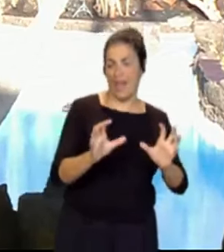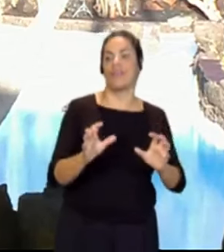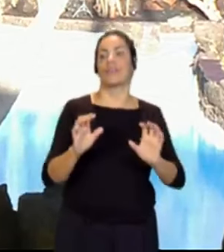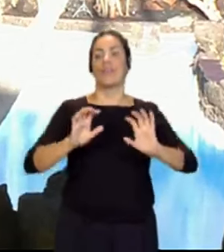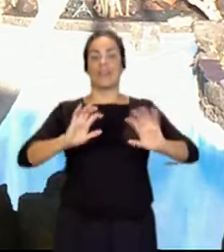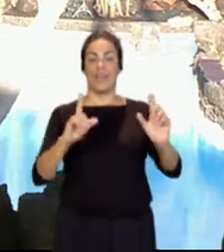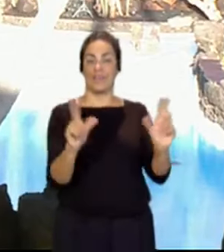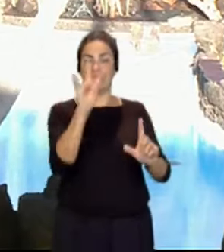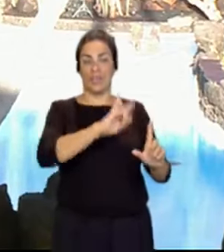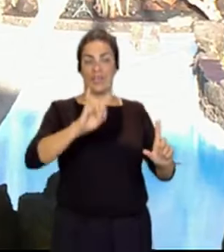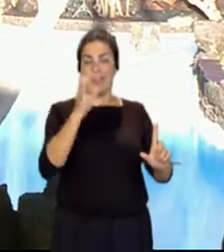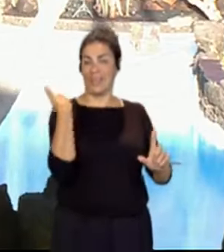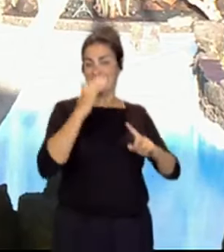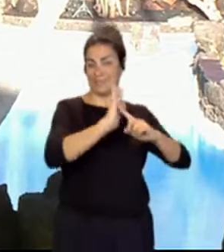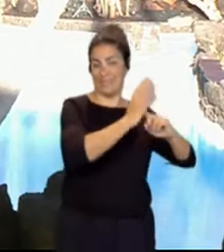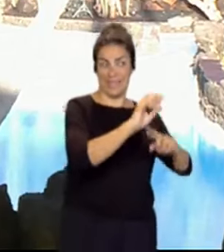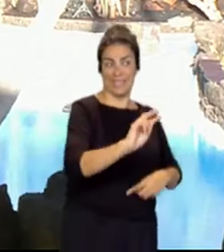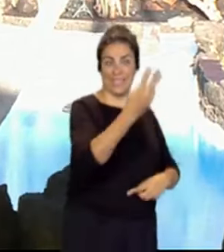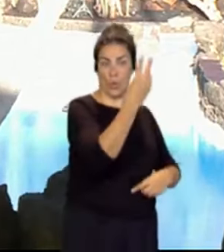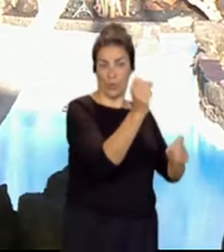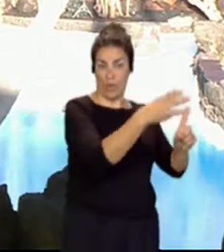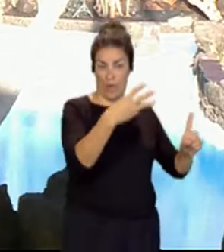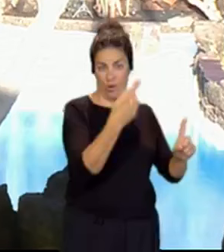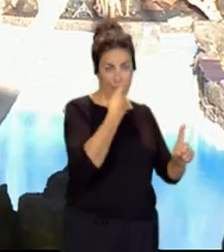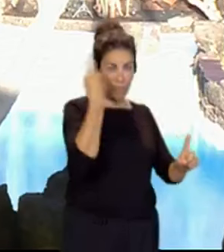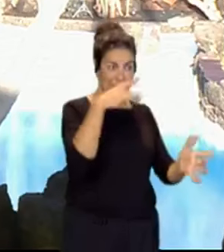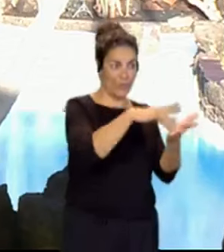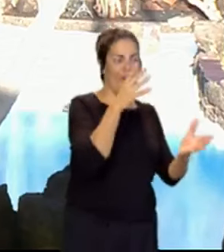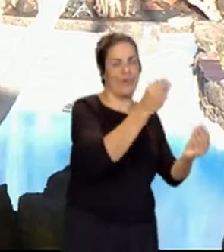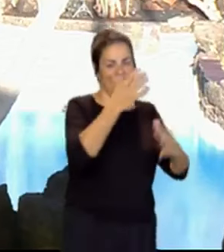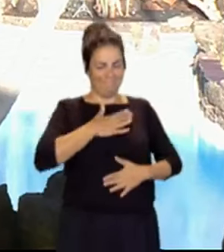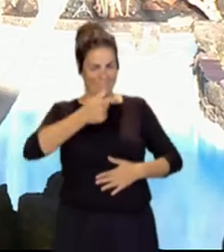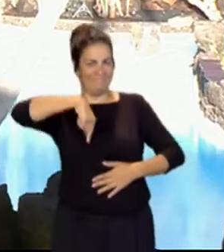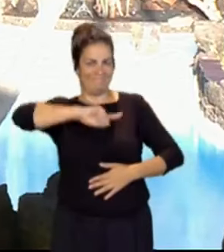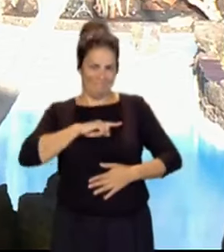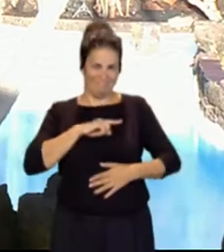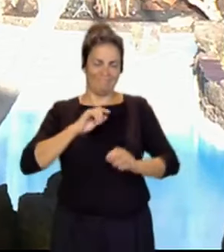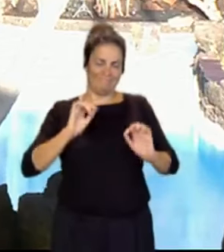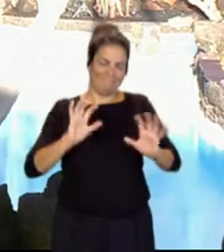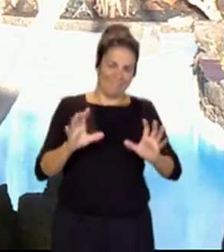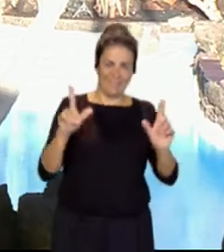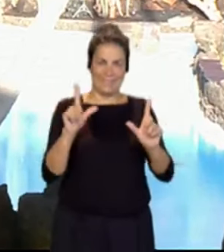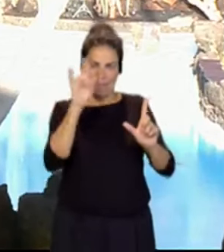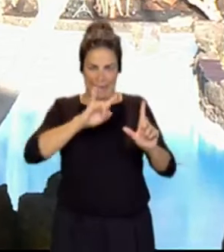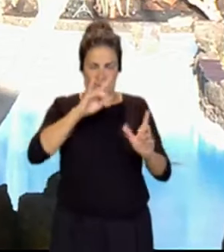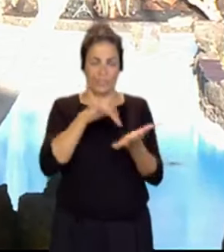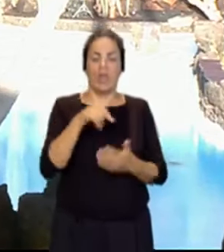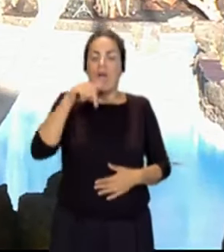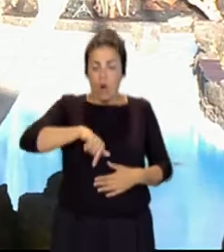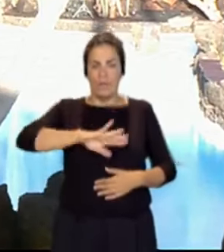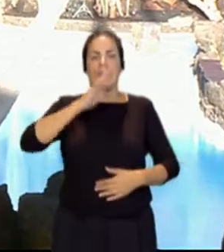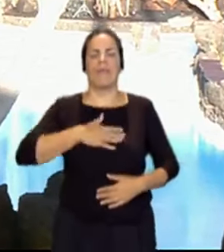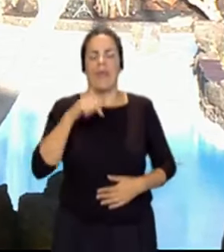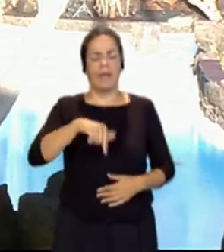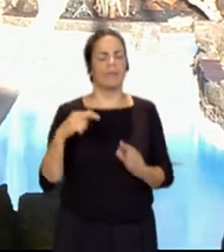que dejó Castilla la Mancha en ese segundo foro que se celebró el año pasado y nos encontramos aquí para debatir Durante los próximos días hoy y mañana sobre